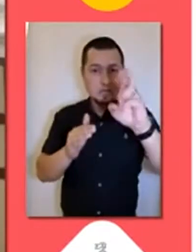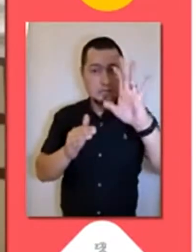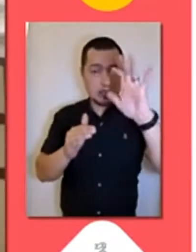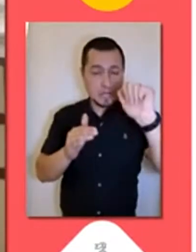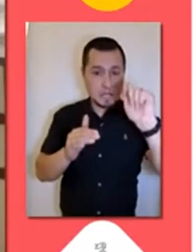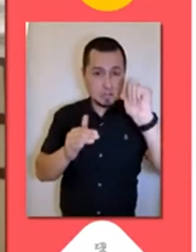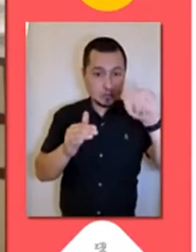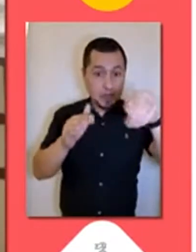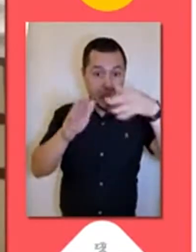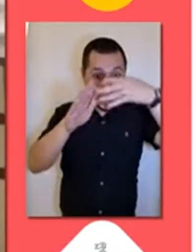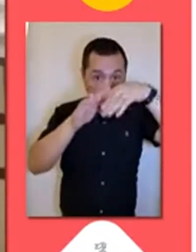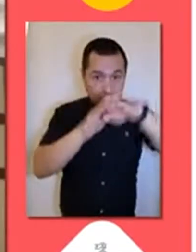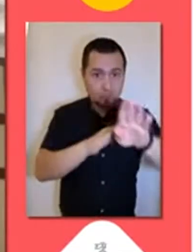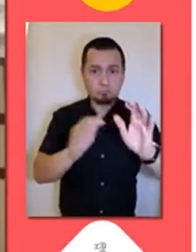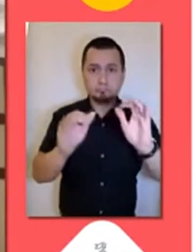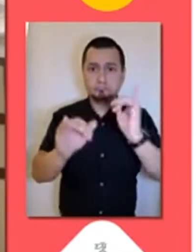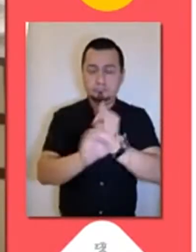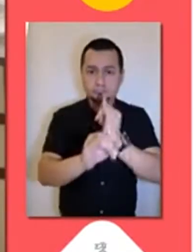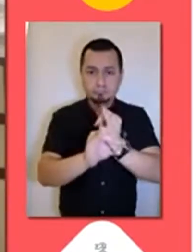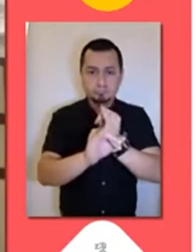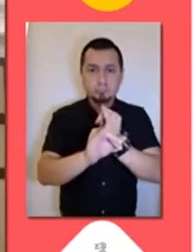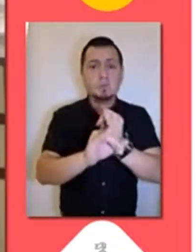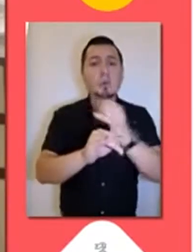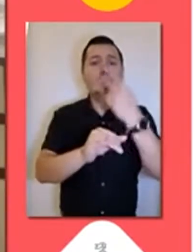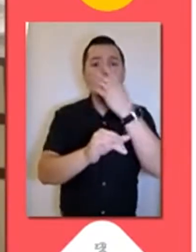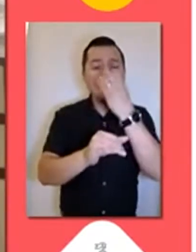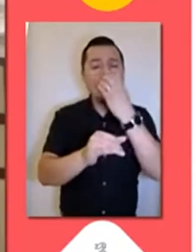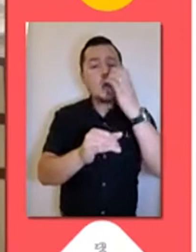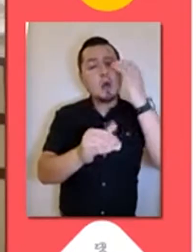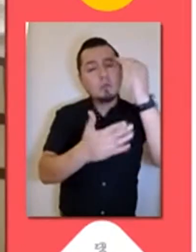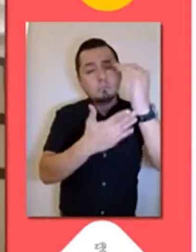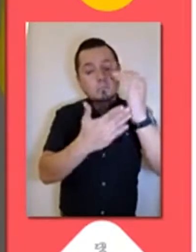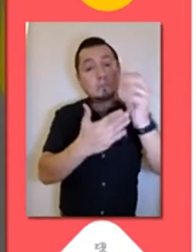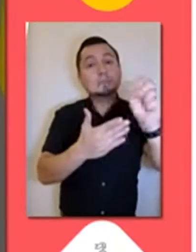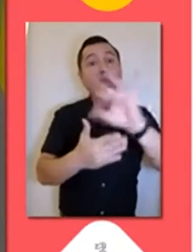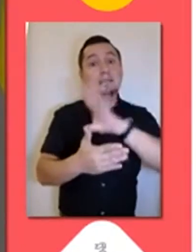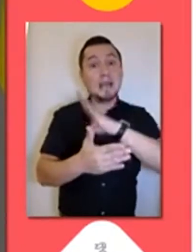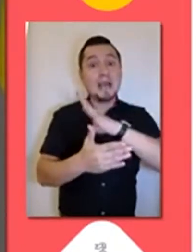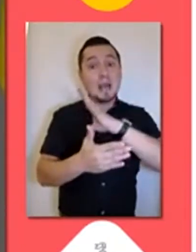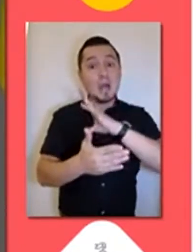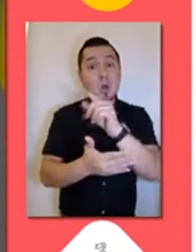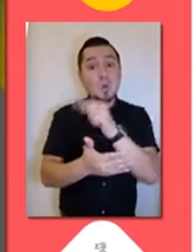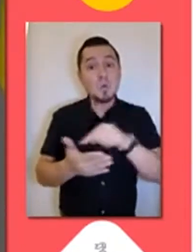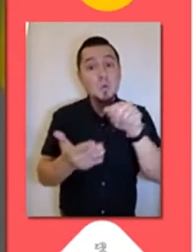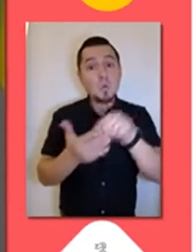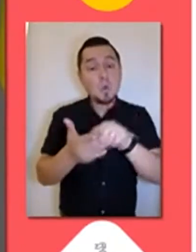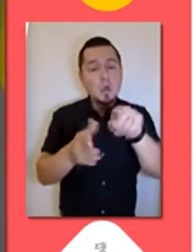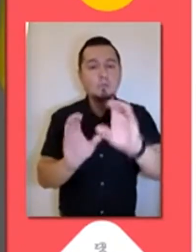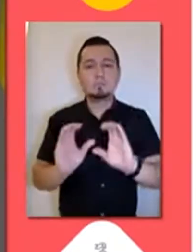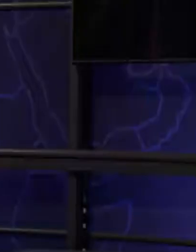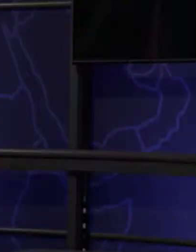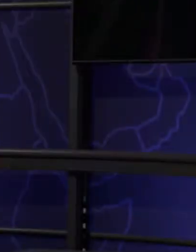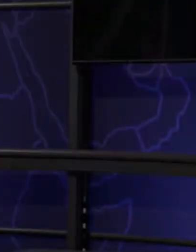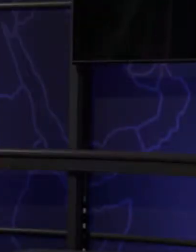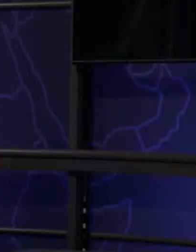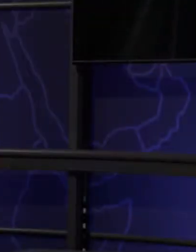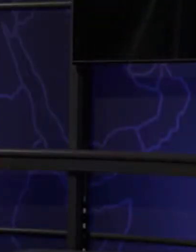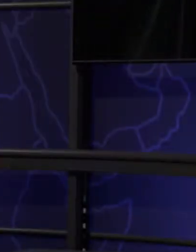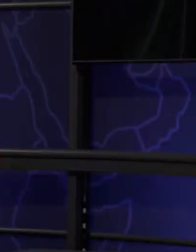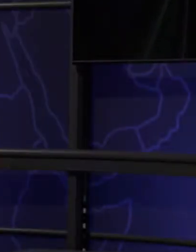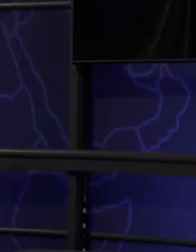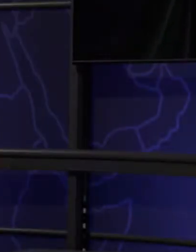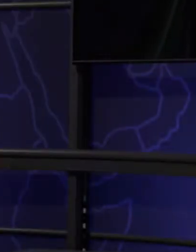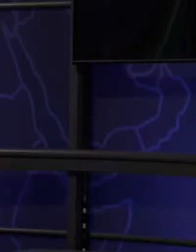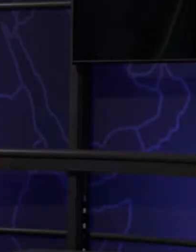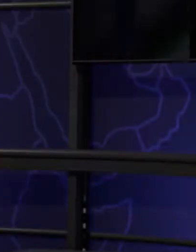ahí vas a tener la información para ir a escuela por escuela a ver si tiene cupo y ahí te inscribes. Ese va a ser el procedimiento.